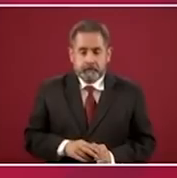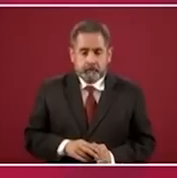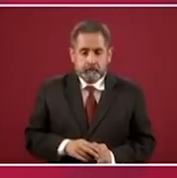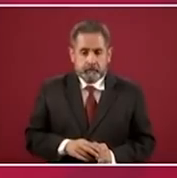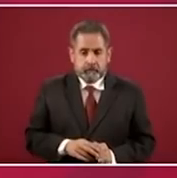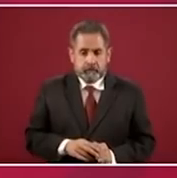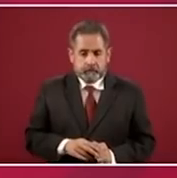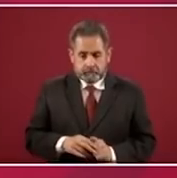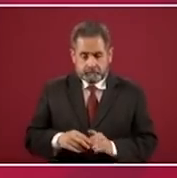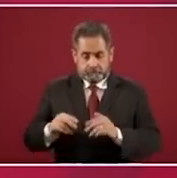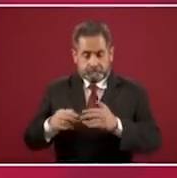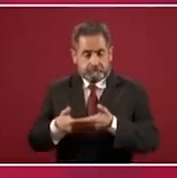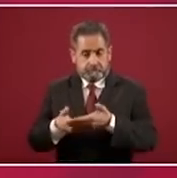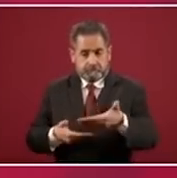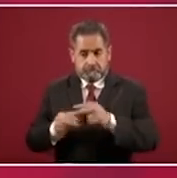el tratado